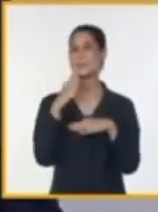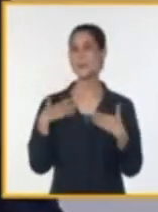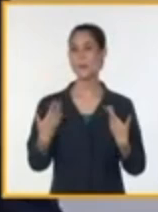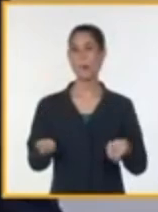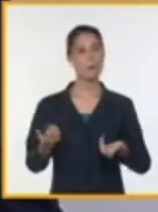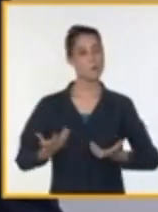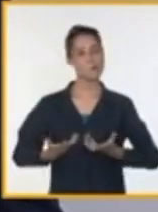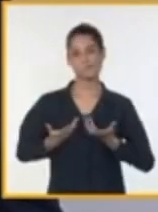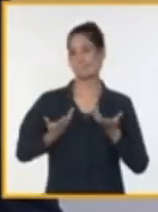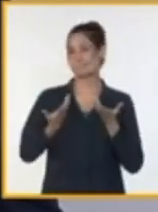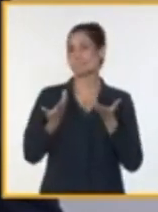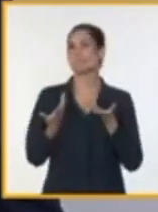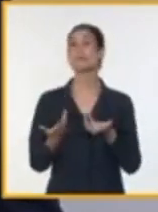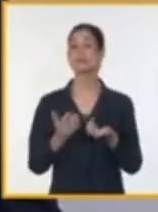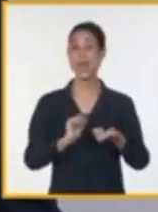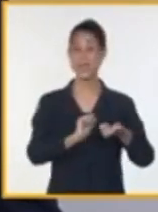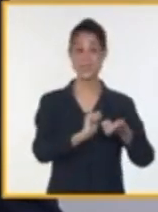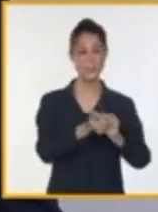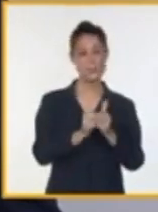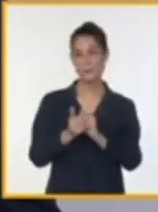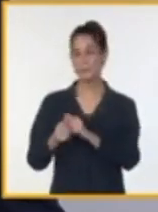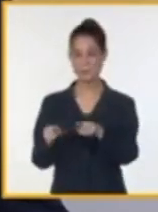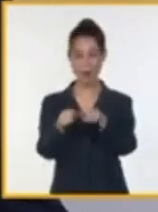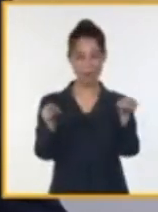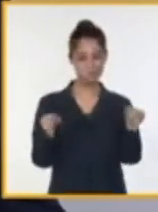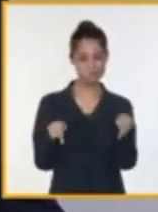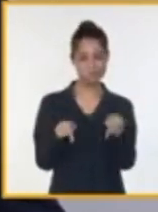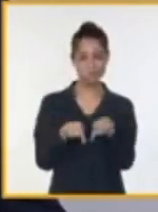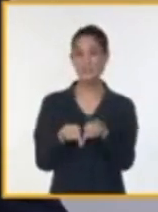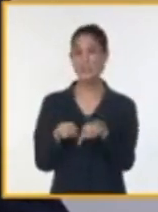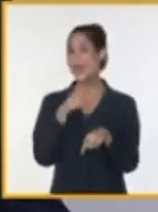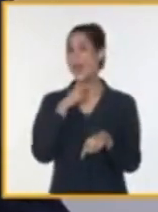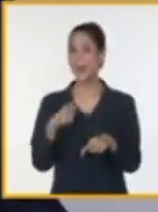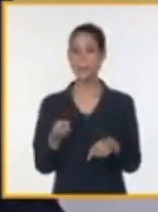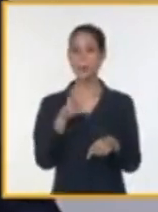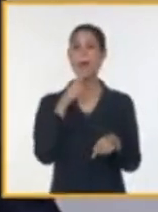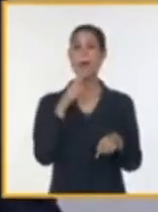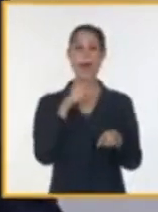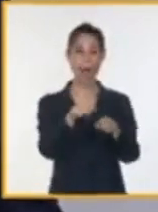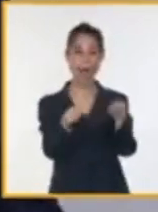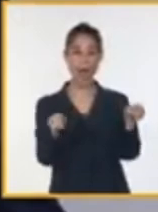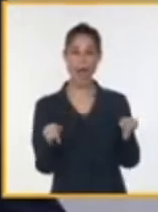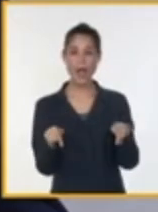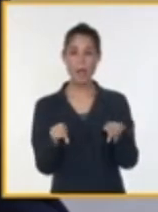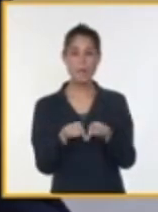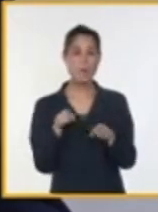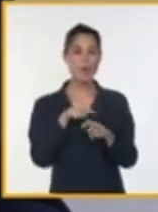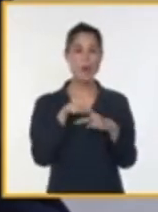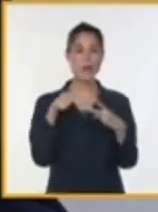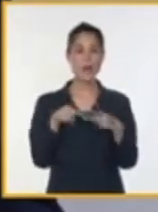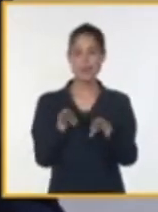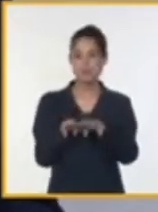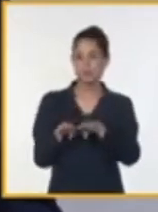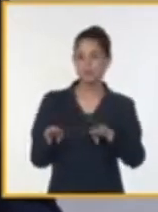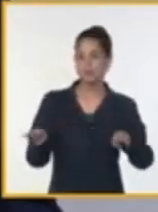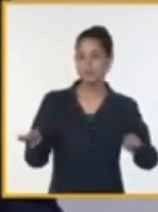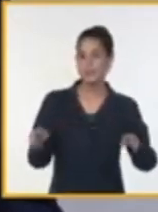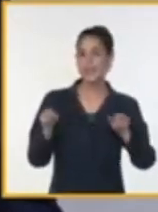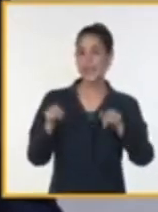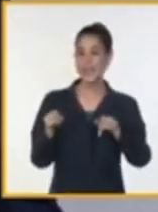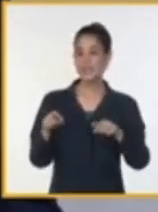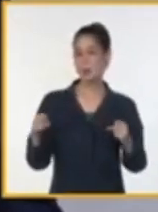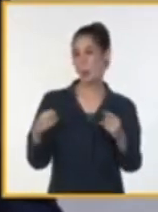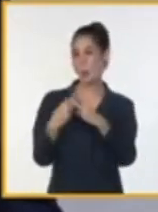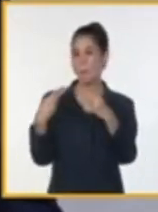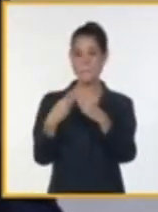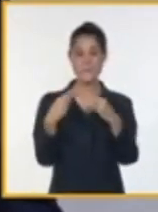un número importante de instalaciones deportivas sobre todo las piscinas los tabloncillo los propios escenarios de competencia y esto